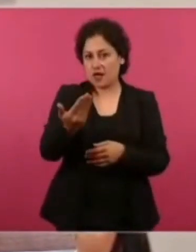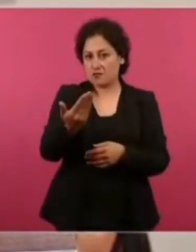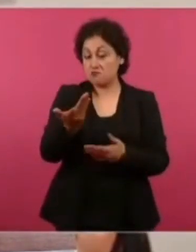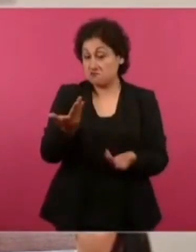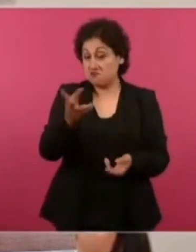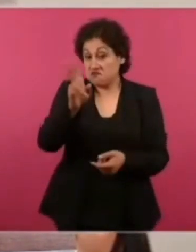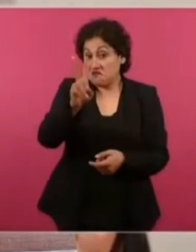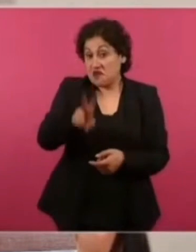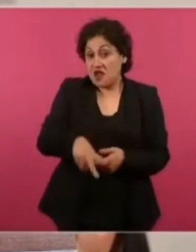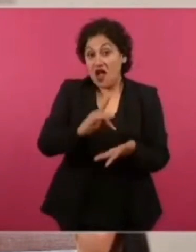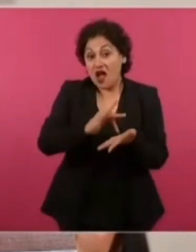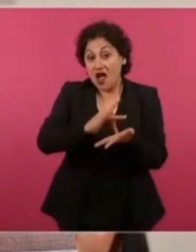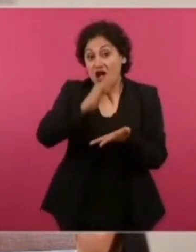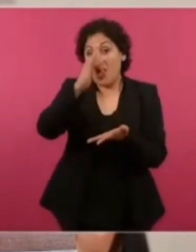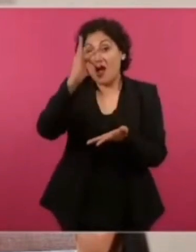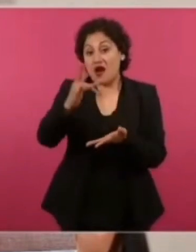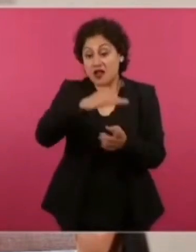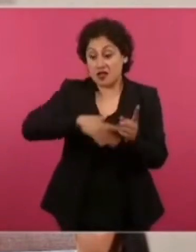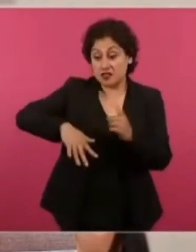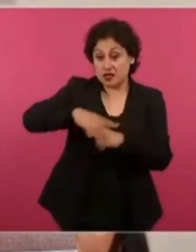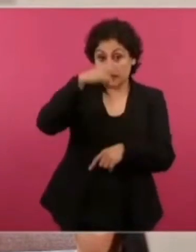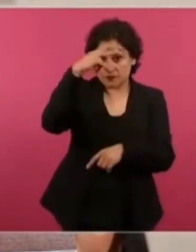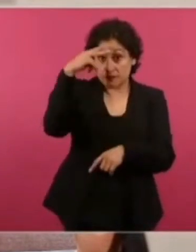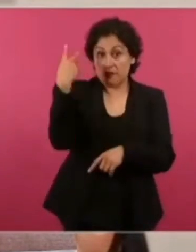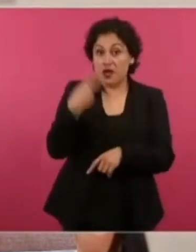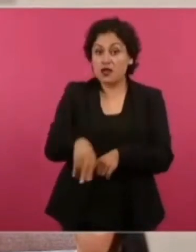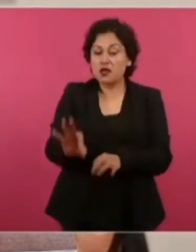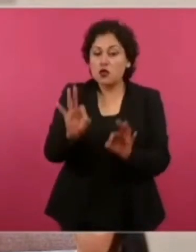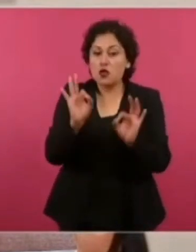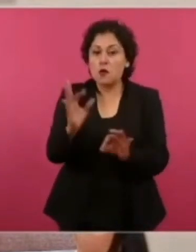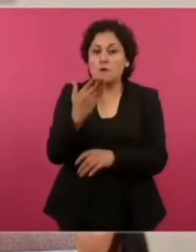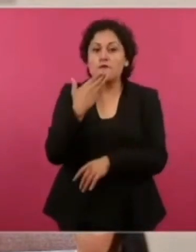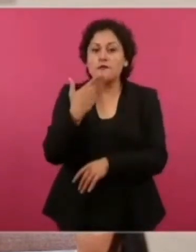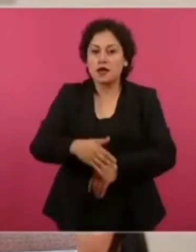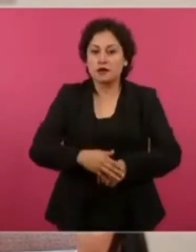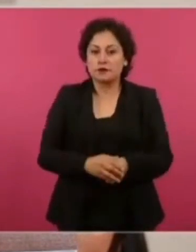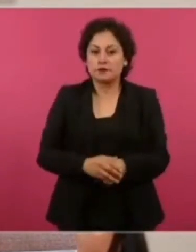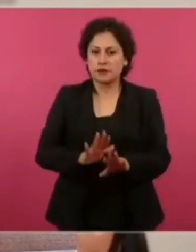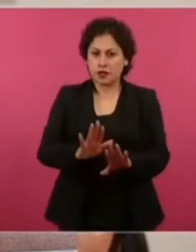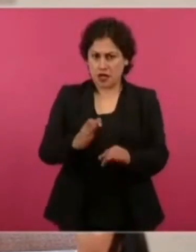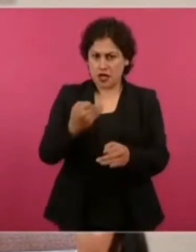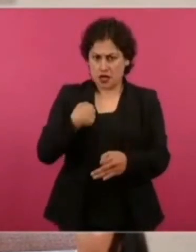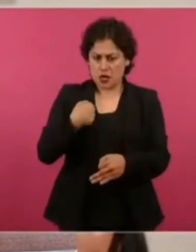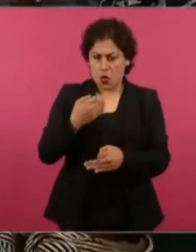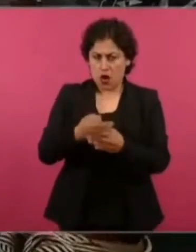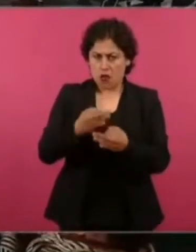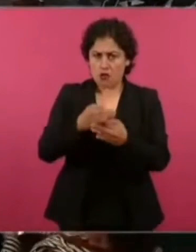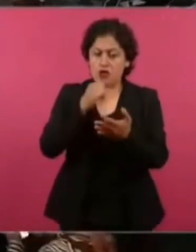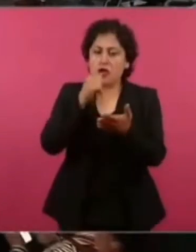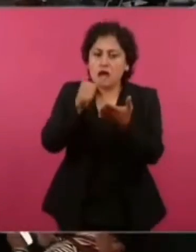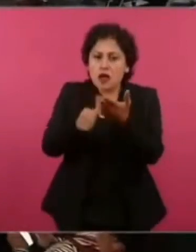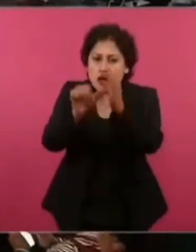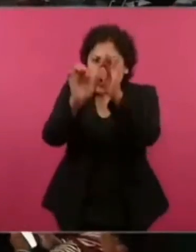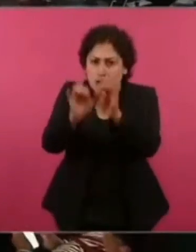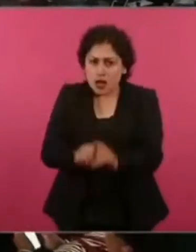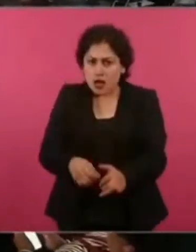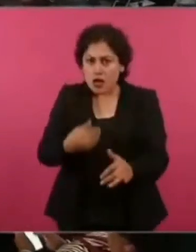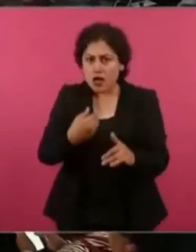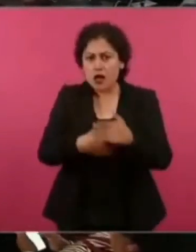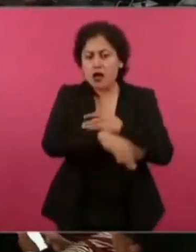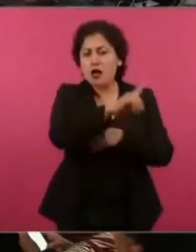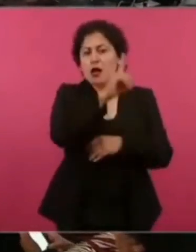estabilidad. Le acabo de enviar una carta al presidente Biden y le